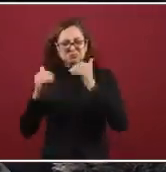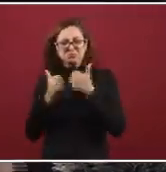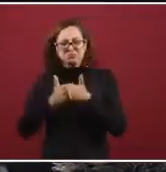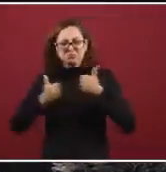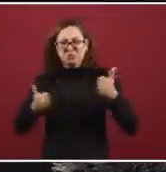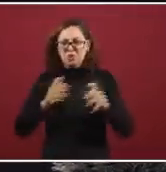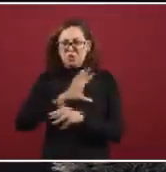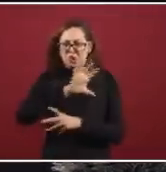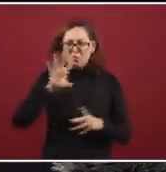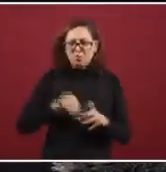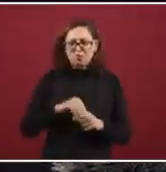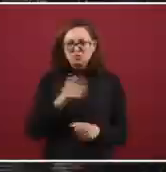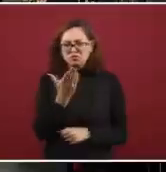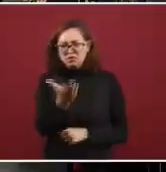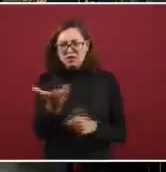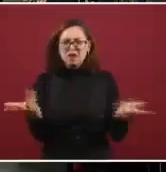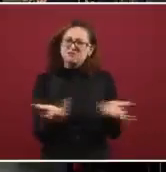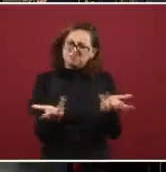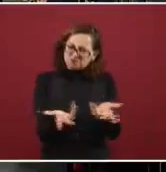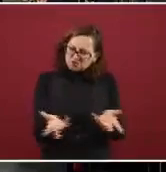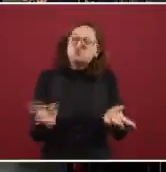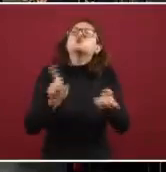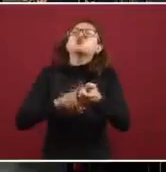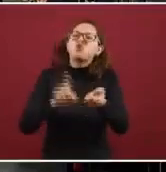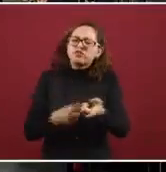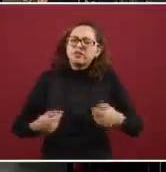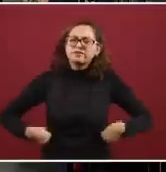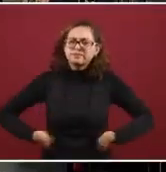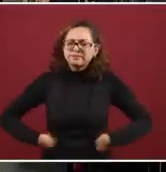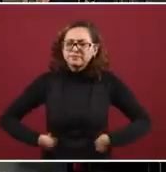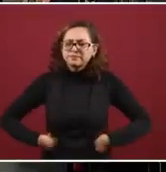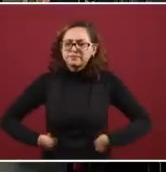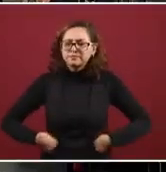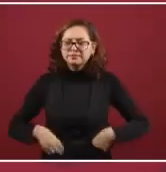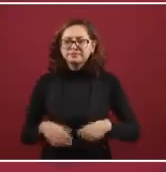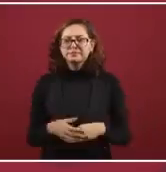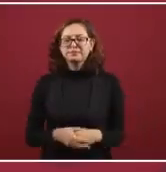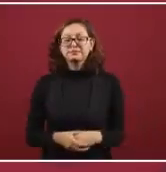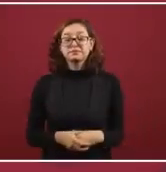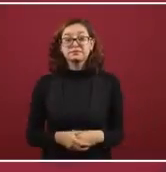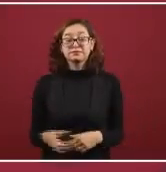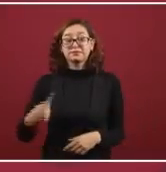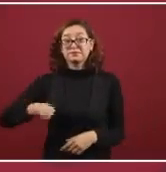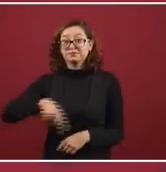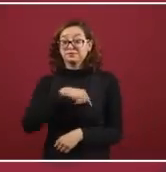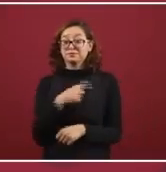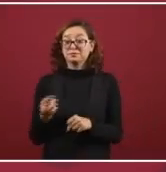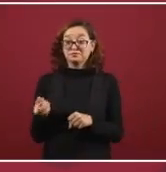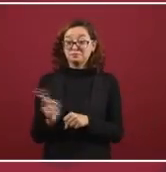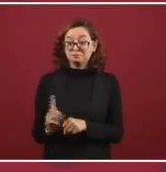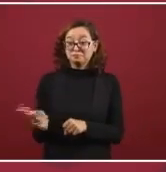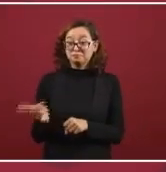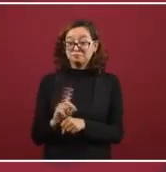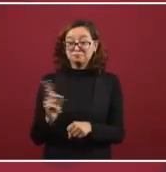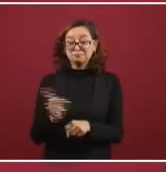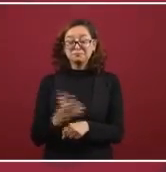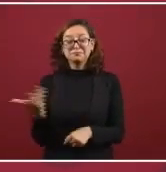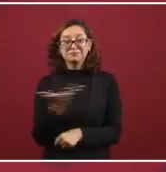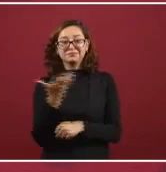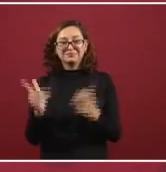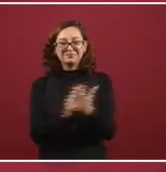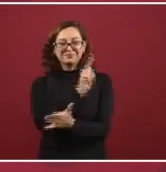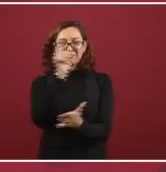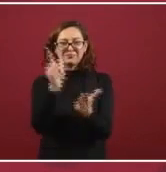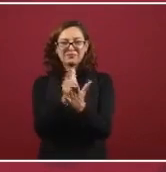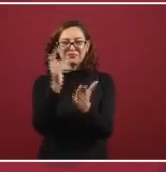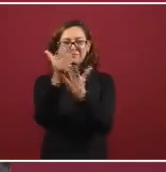todo lo que usted está haciendo? Pues es lo que hacemos todos los días, aplicar nuestra ley, nuestra constitución, pues